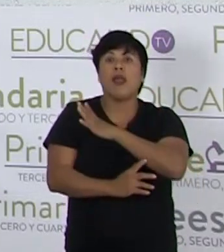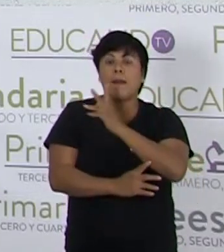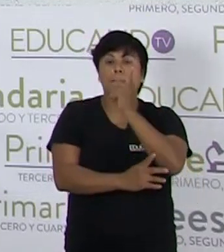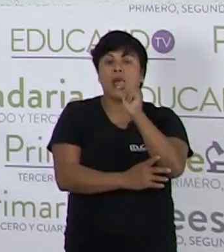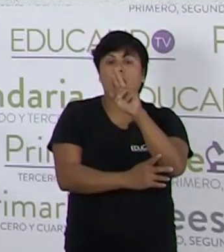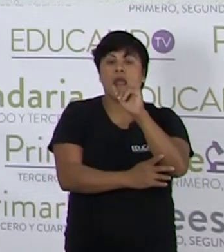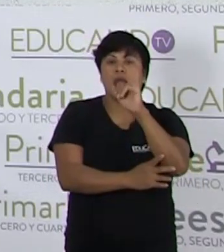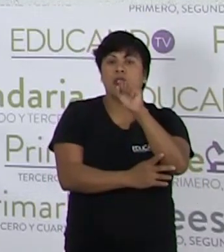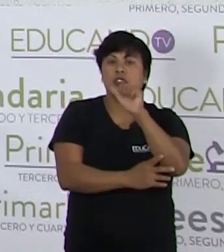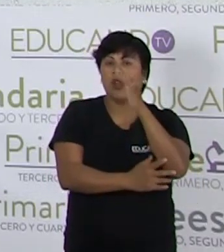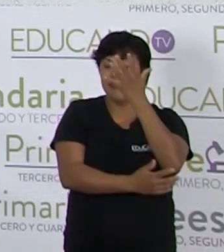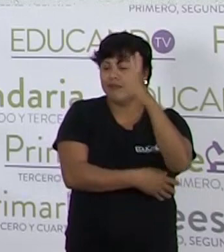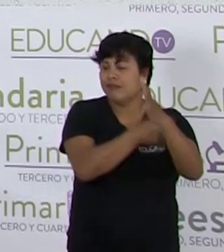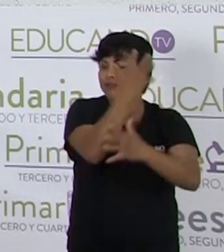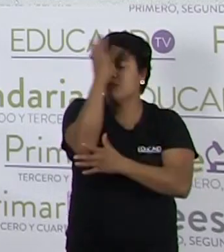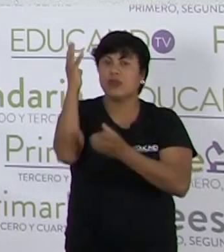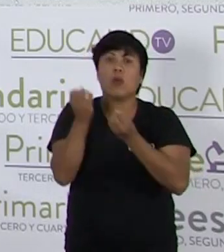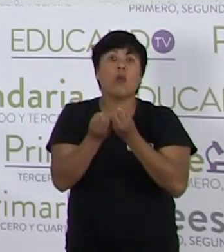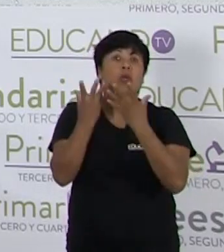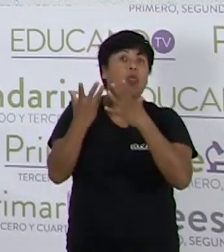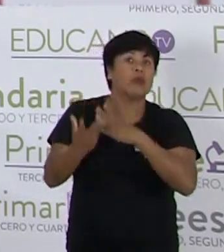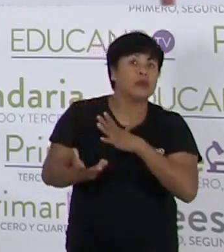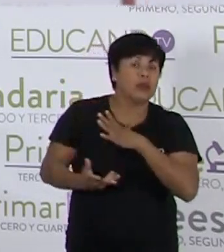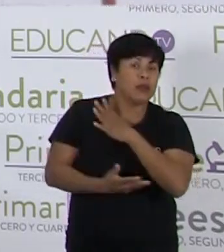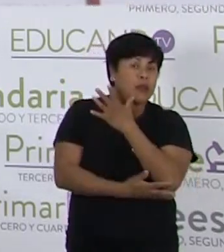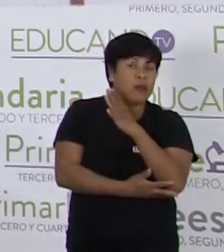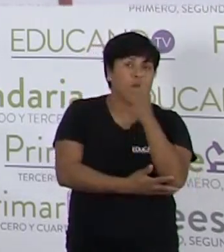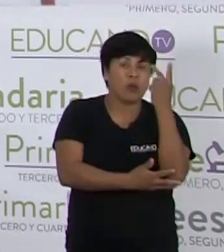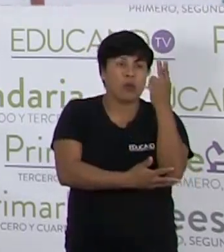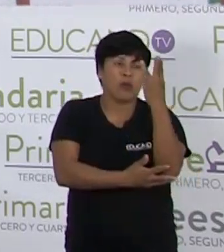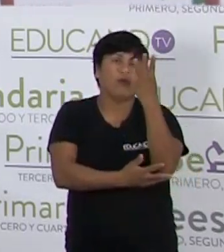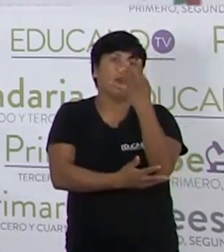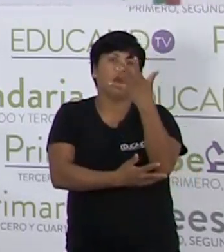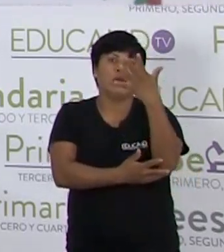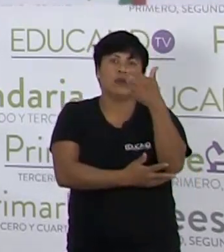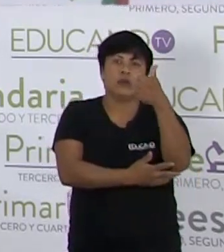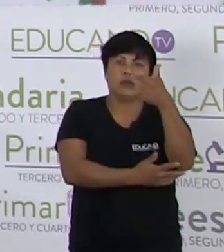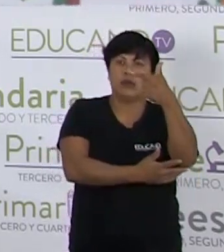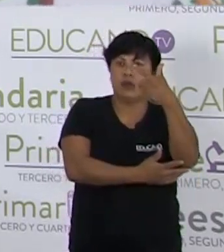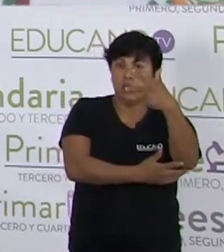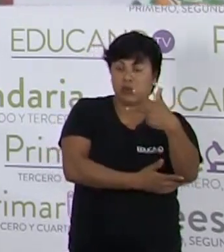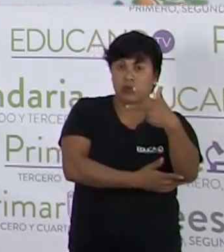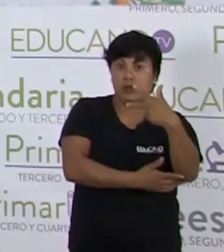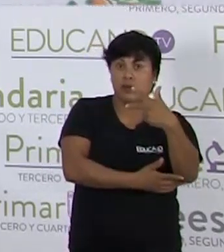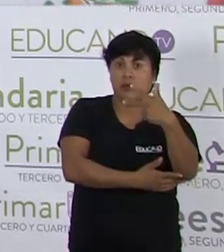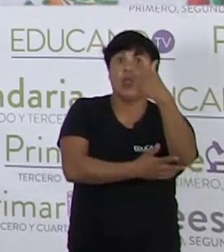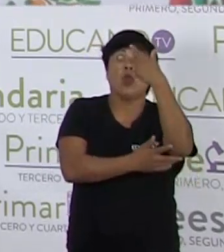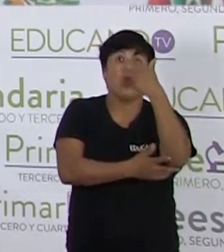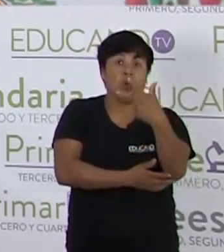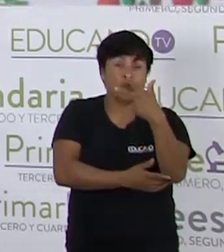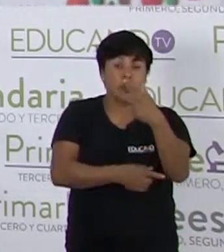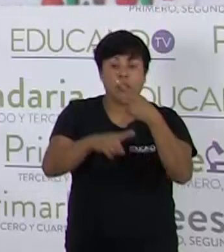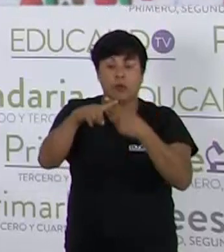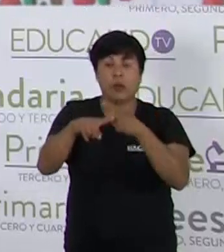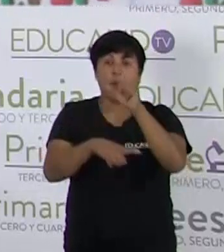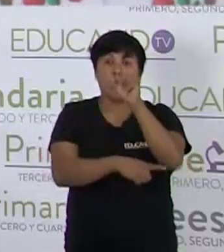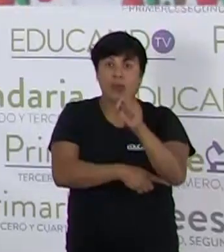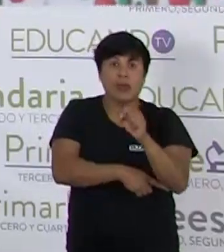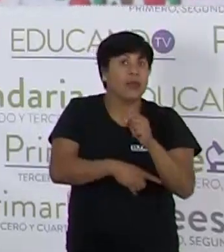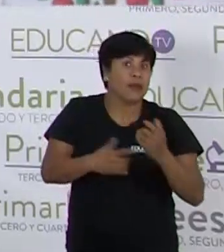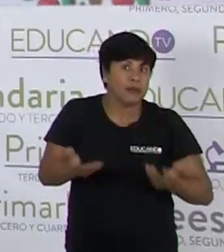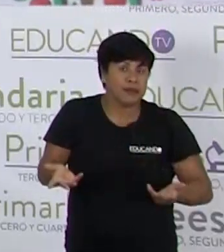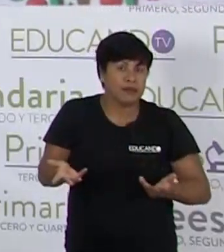paraíso? 1, 2, 3, 4, 5, 6, 7, 8. 8 por 20, ¿cuánto